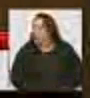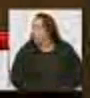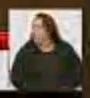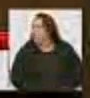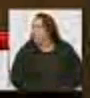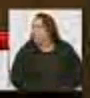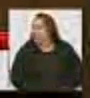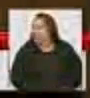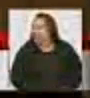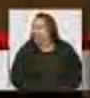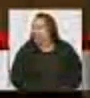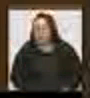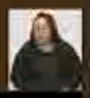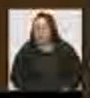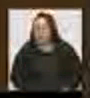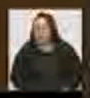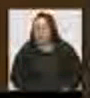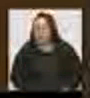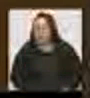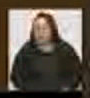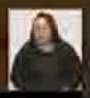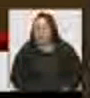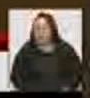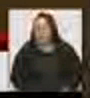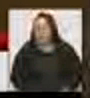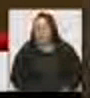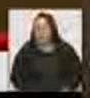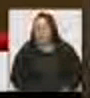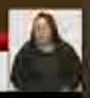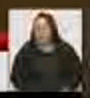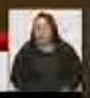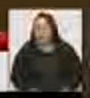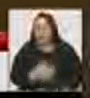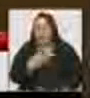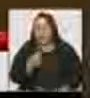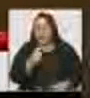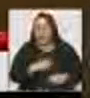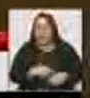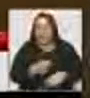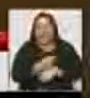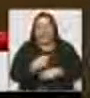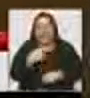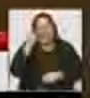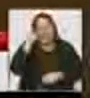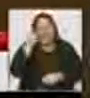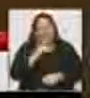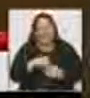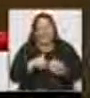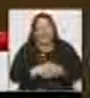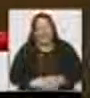después de la sesión le puedo dar una audiencia para que me gracias. Asistiré rápidamente a la audiencia.